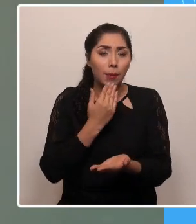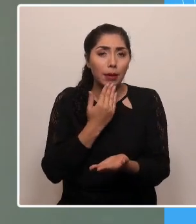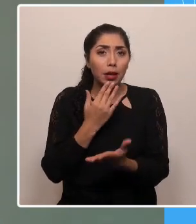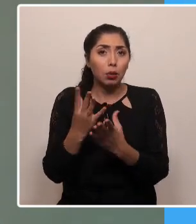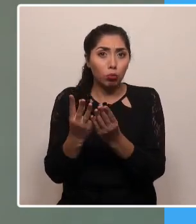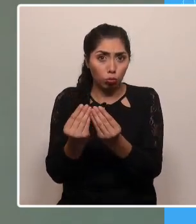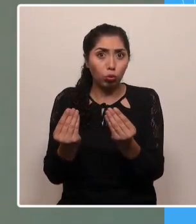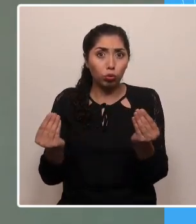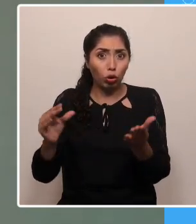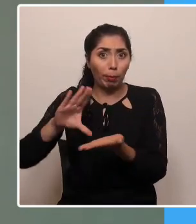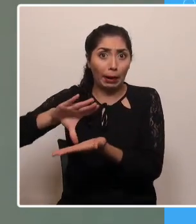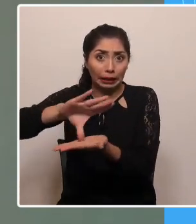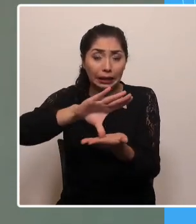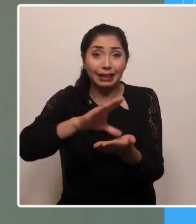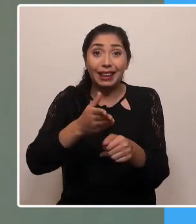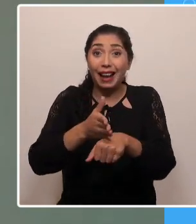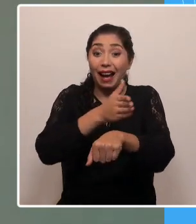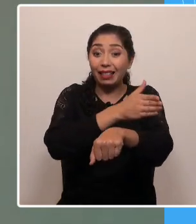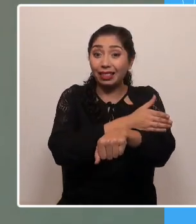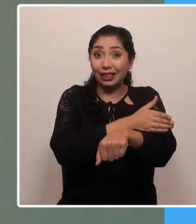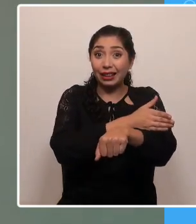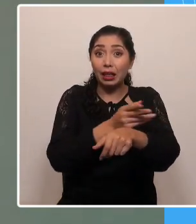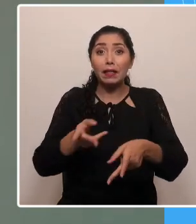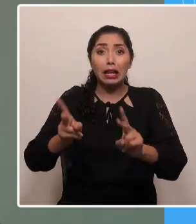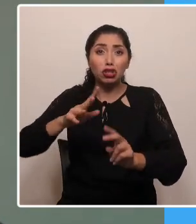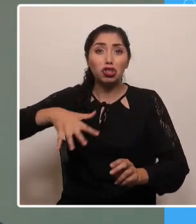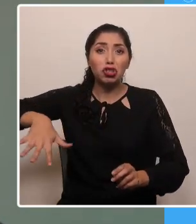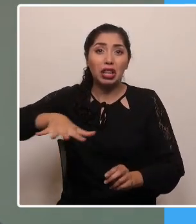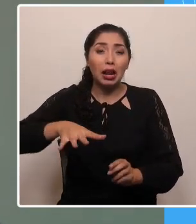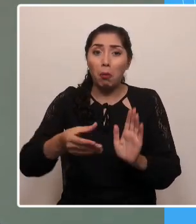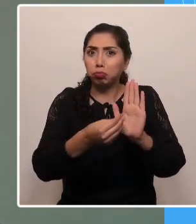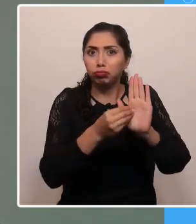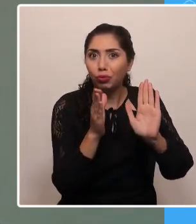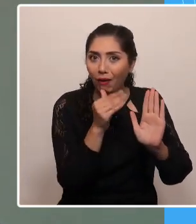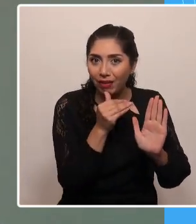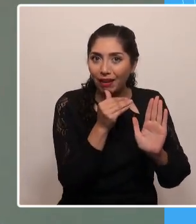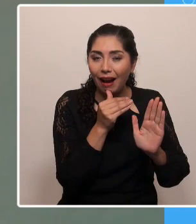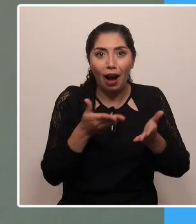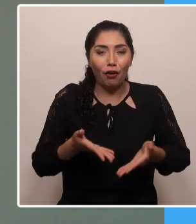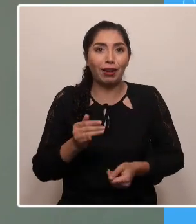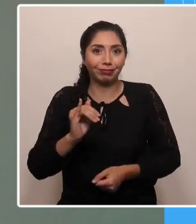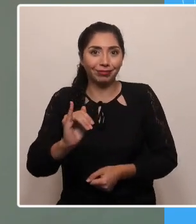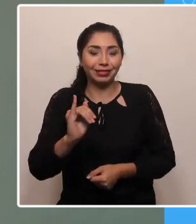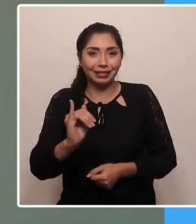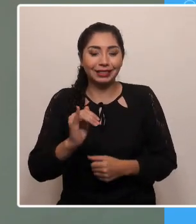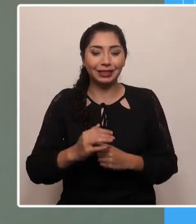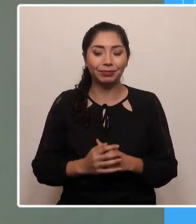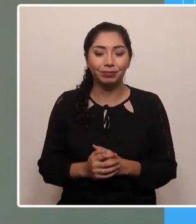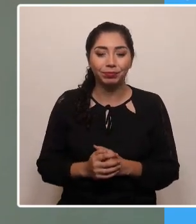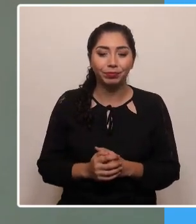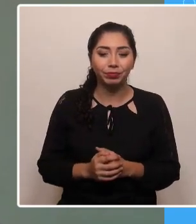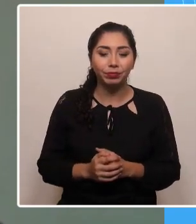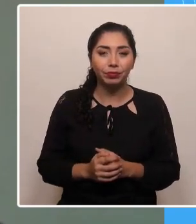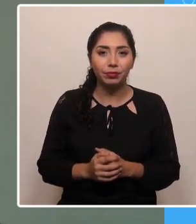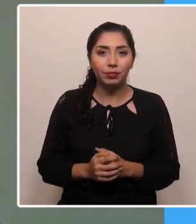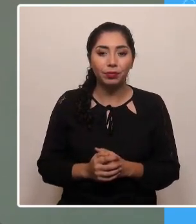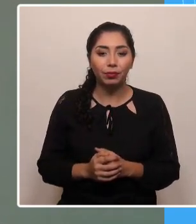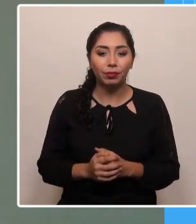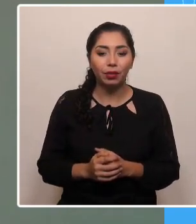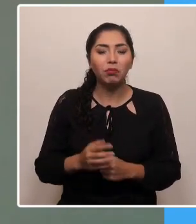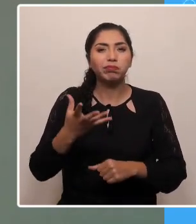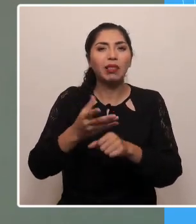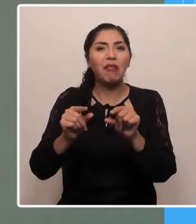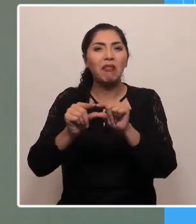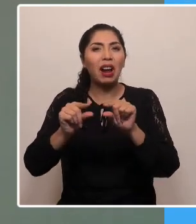antes recelaban de los derechos sociales, ya no suscribirían esa odiosa frase de que